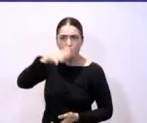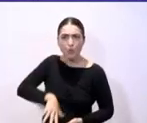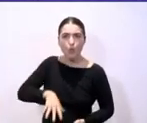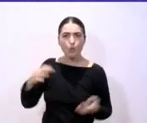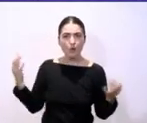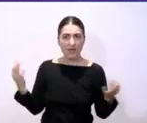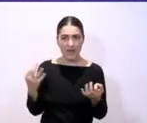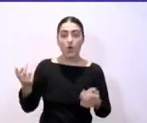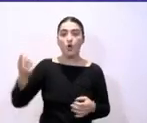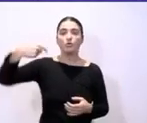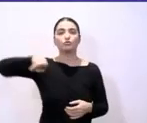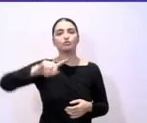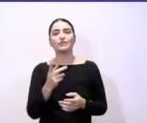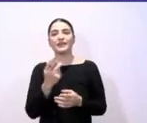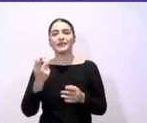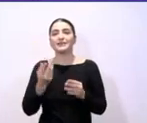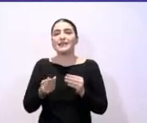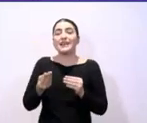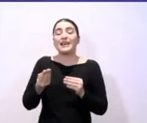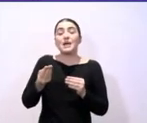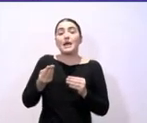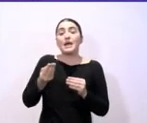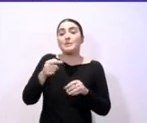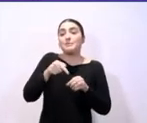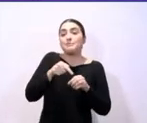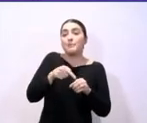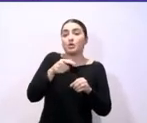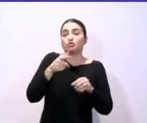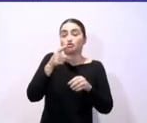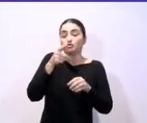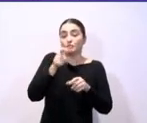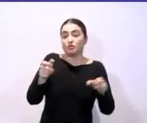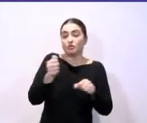ustedes destinaban incremento en personal un escaso